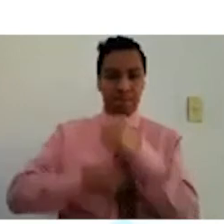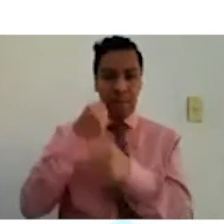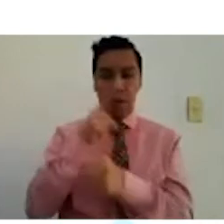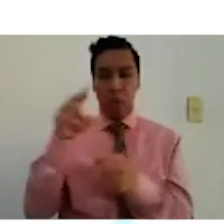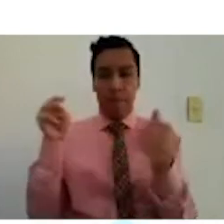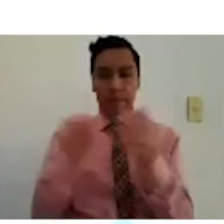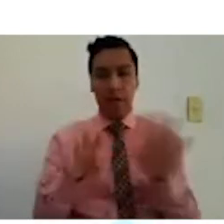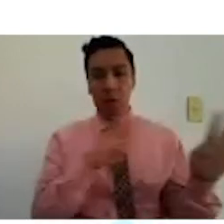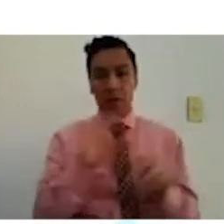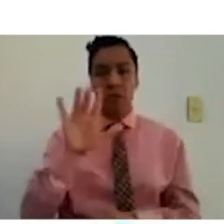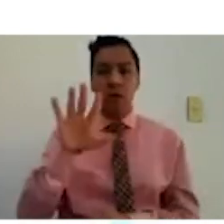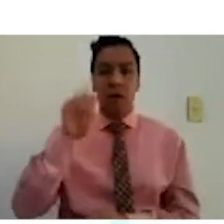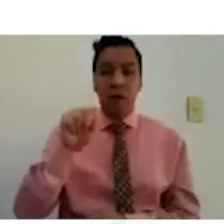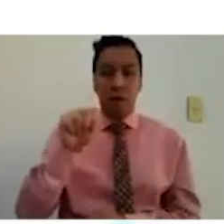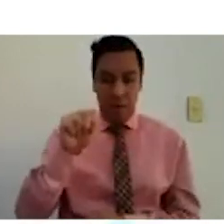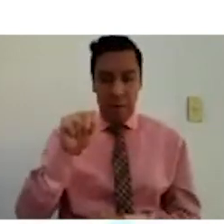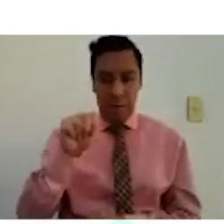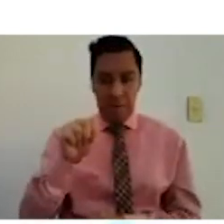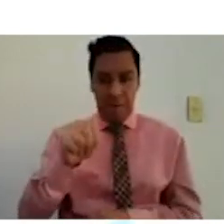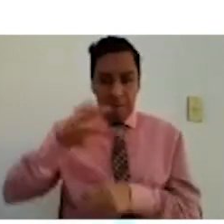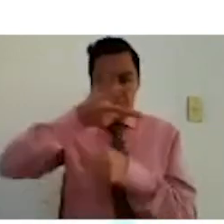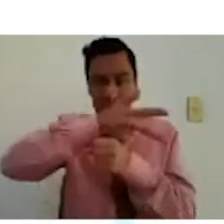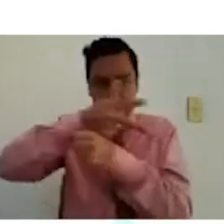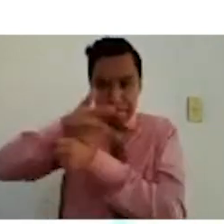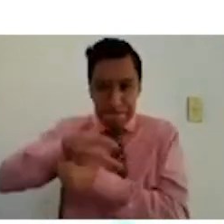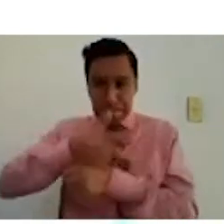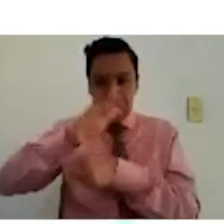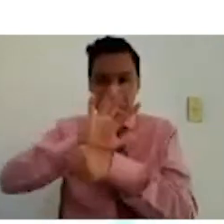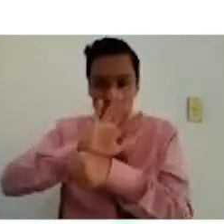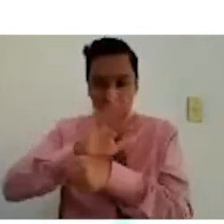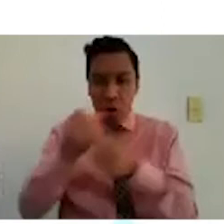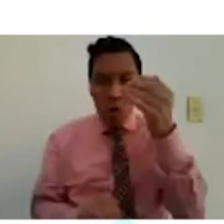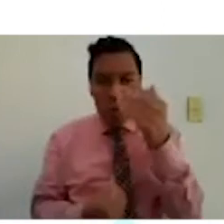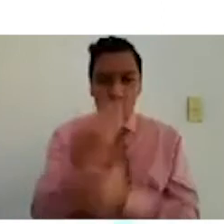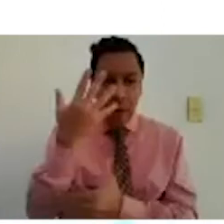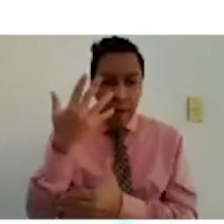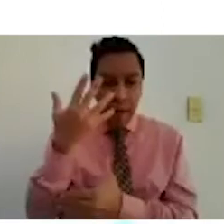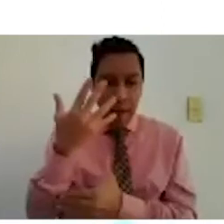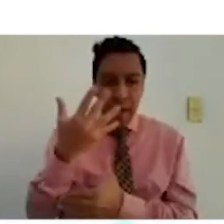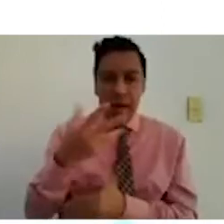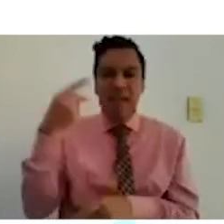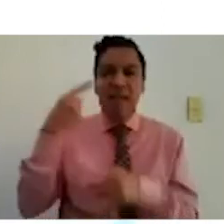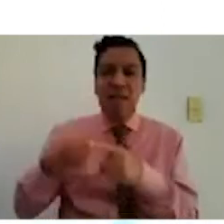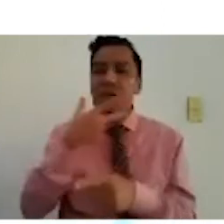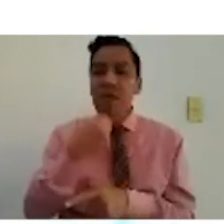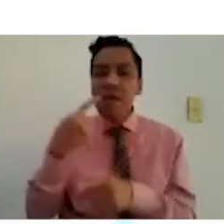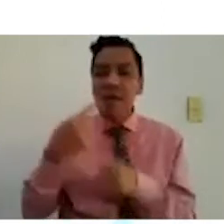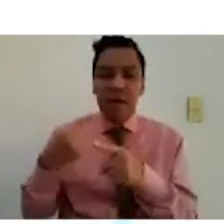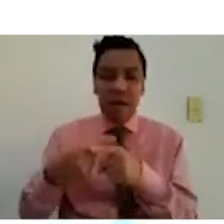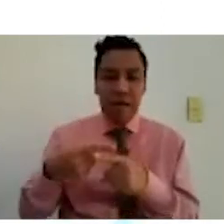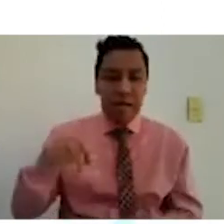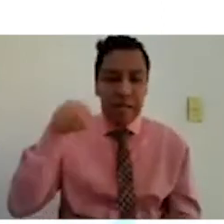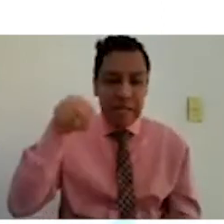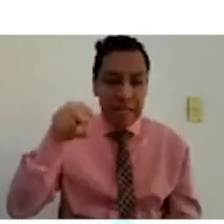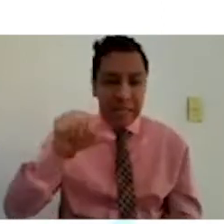1959, el año en que filma Buñuel Nazarín, ya está próximo a sus 70 años de edad. Se nota